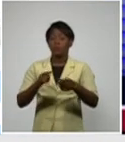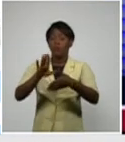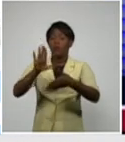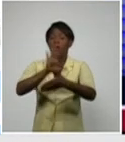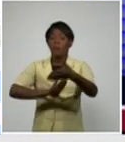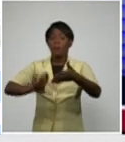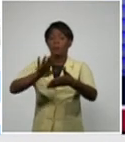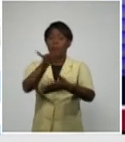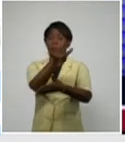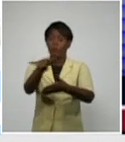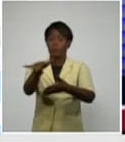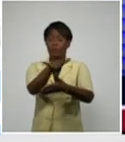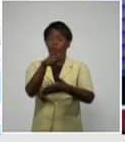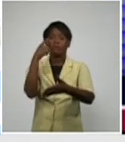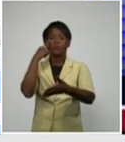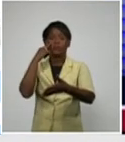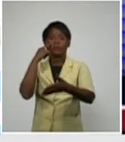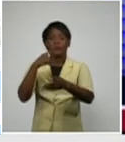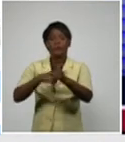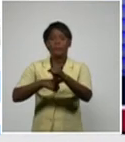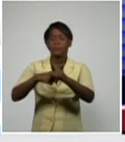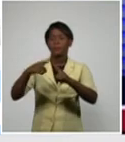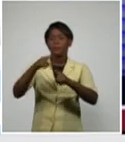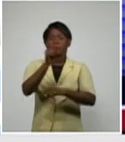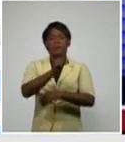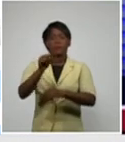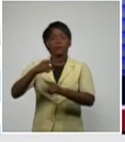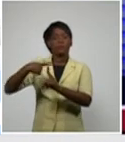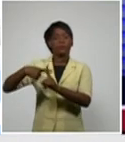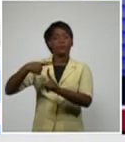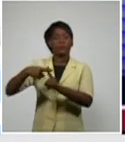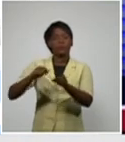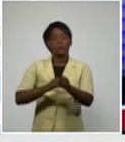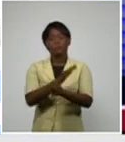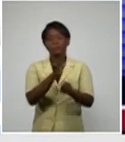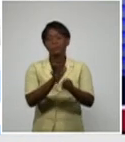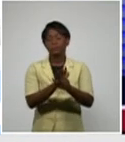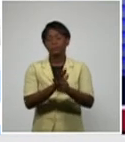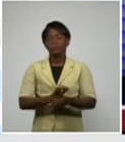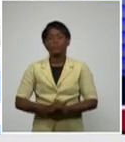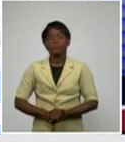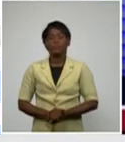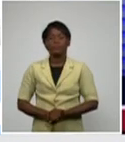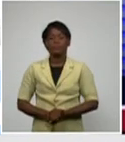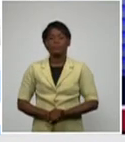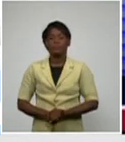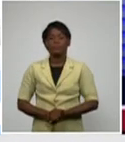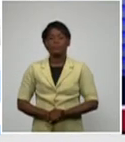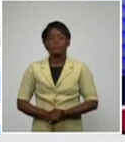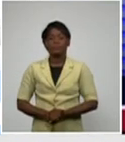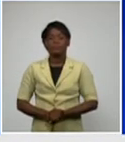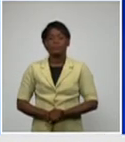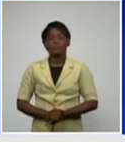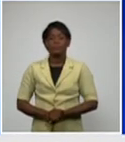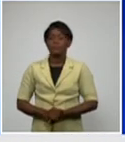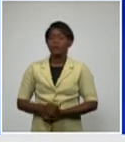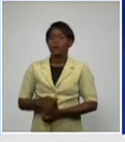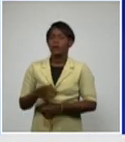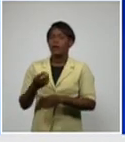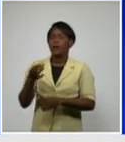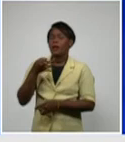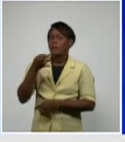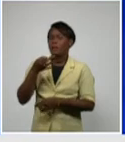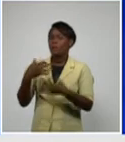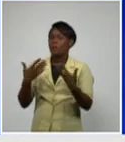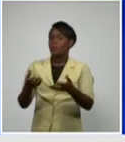en América, sigue incrementándose el número de casos positivos y también de decesos. Doctor Durán, ¿cuál es la información más actualizada a